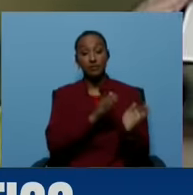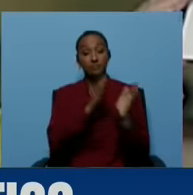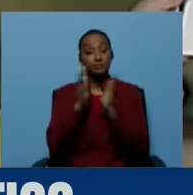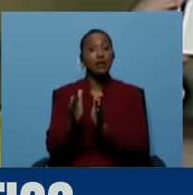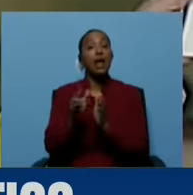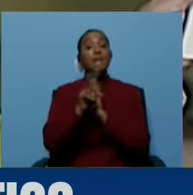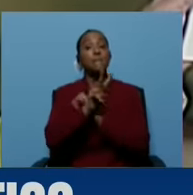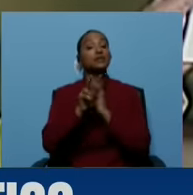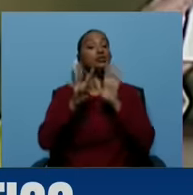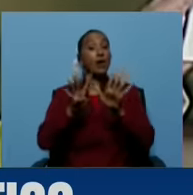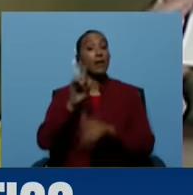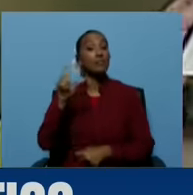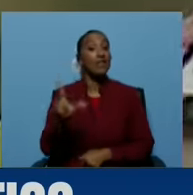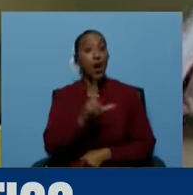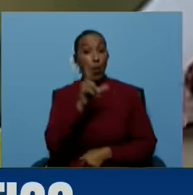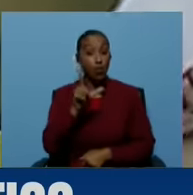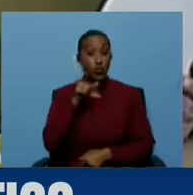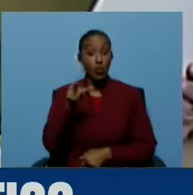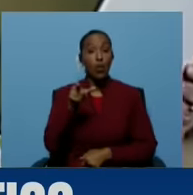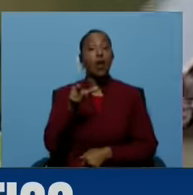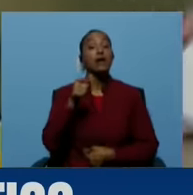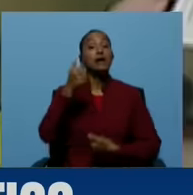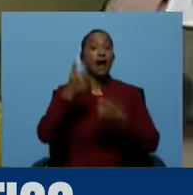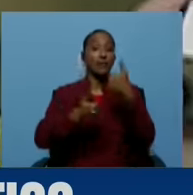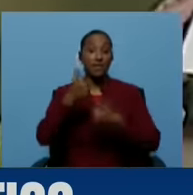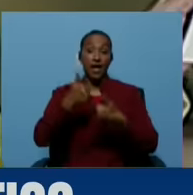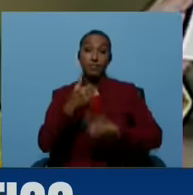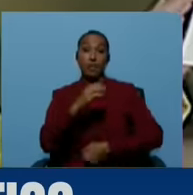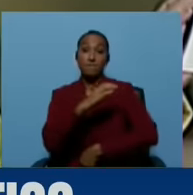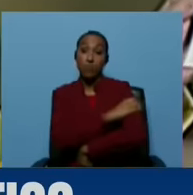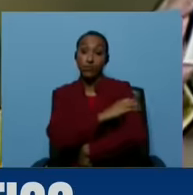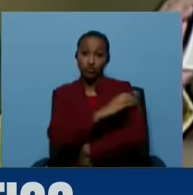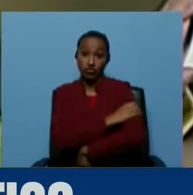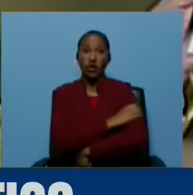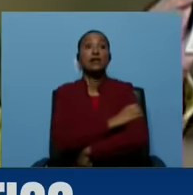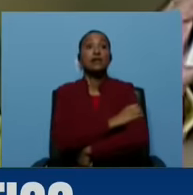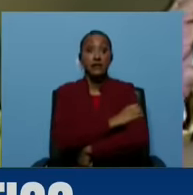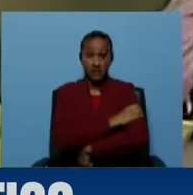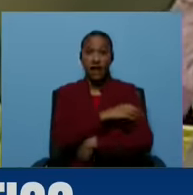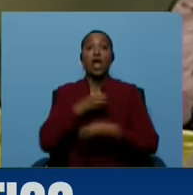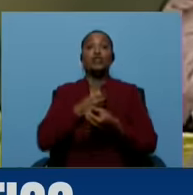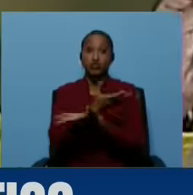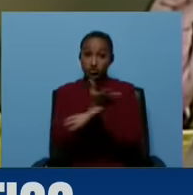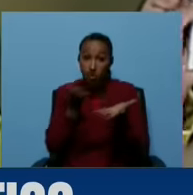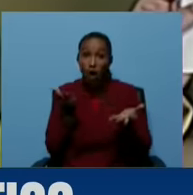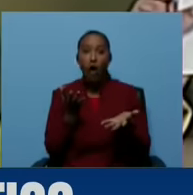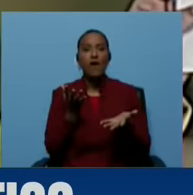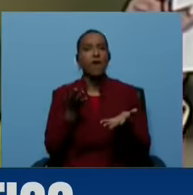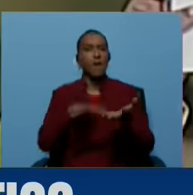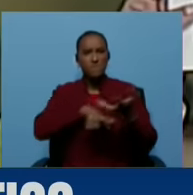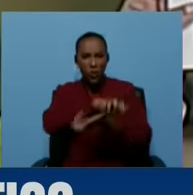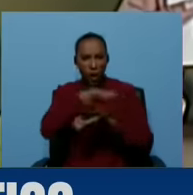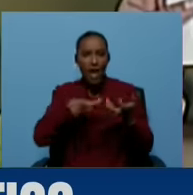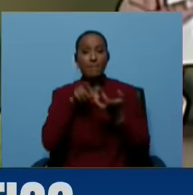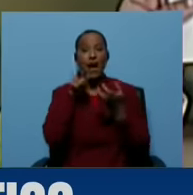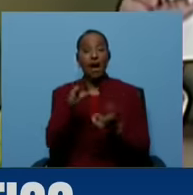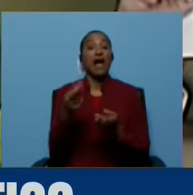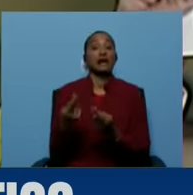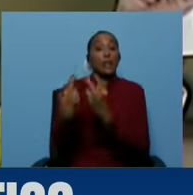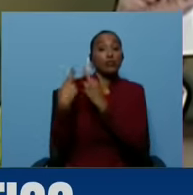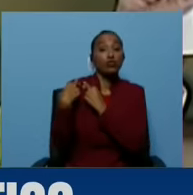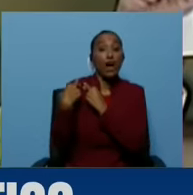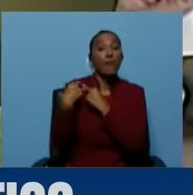julio, el candidato de la ultraderecha, que causó violencia y es responsable de los